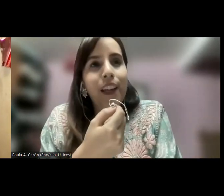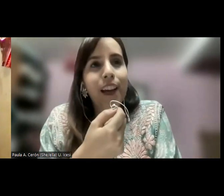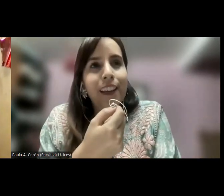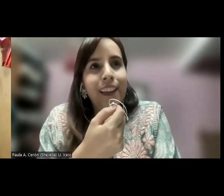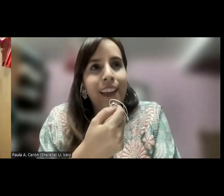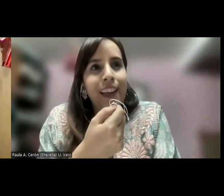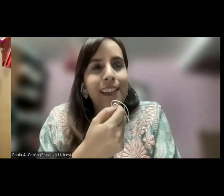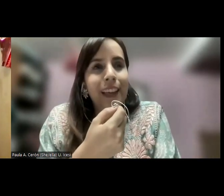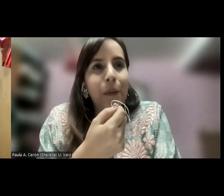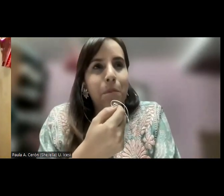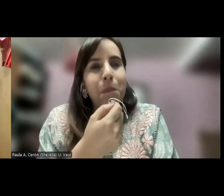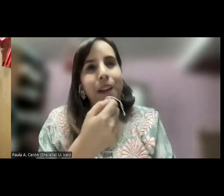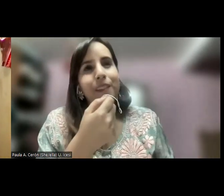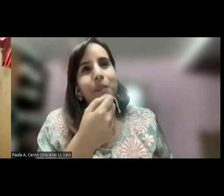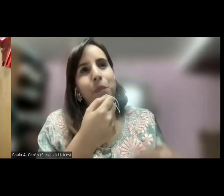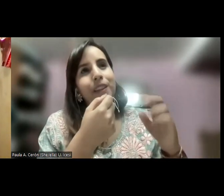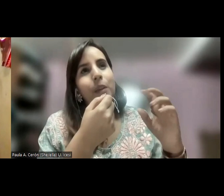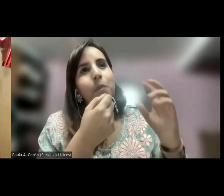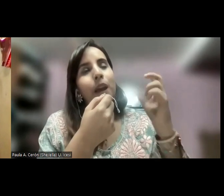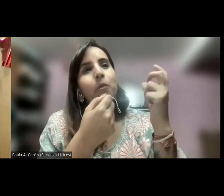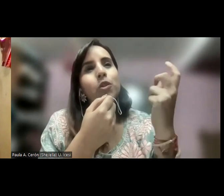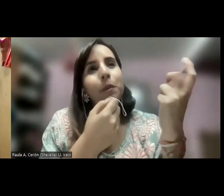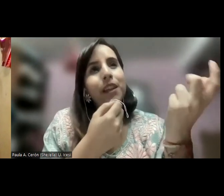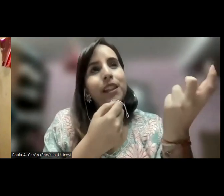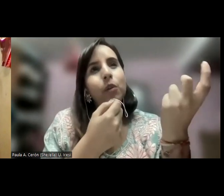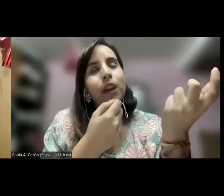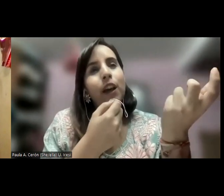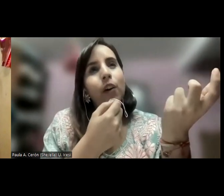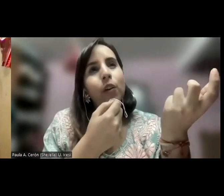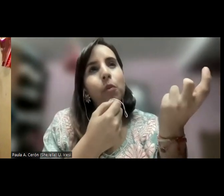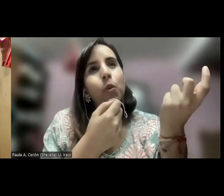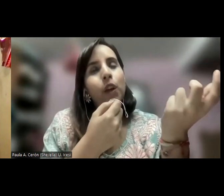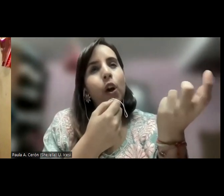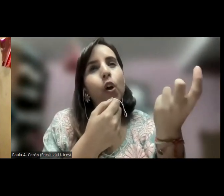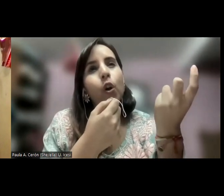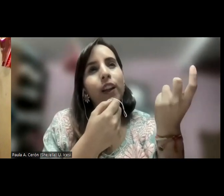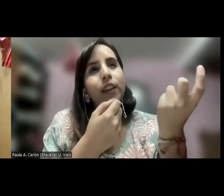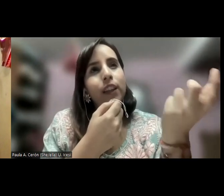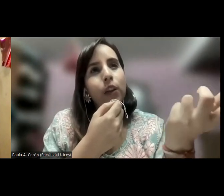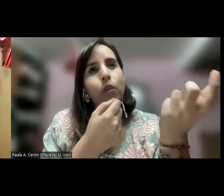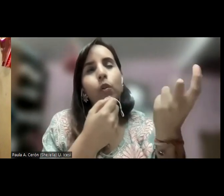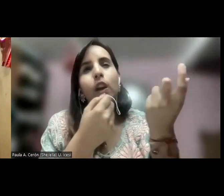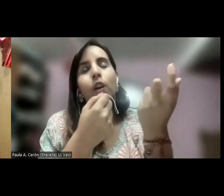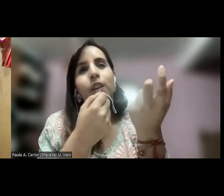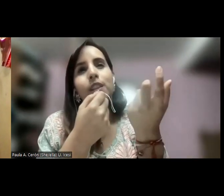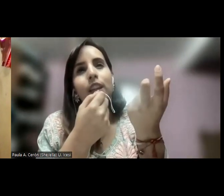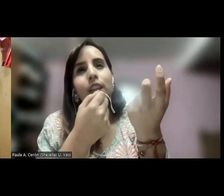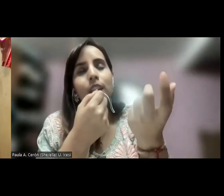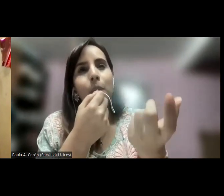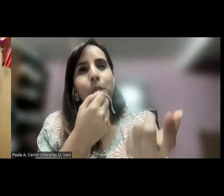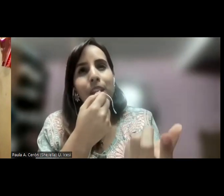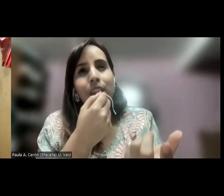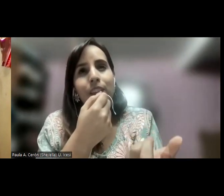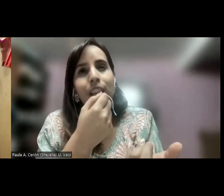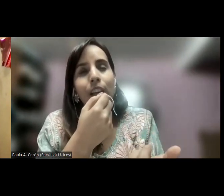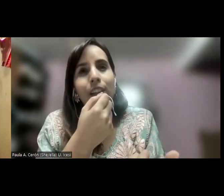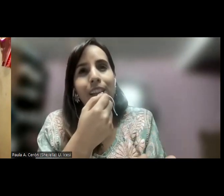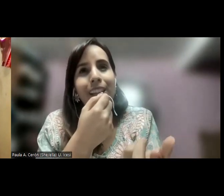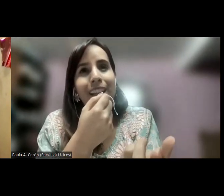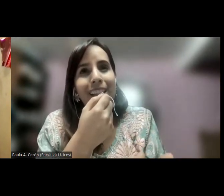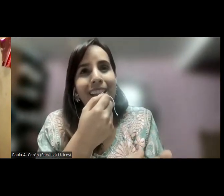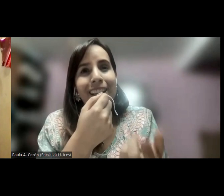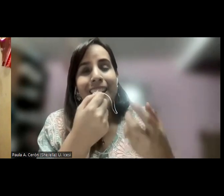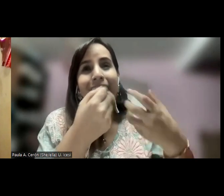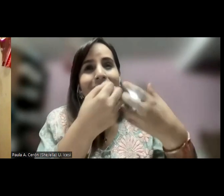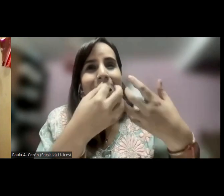bublina es que mientras veamos también ese cuidado como un cuidado colectivo un cuidado que se genera mediante la